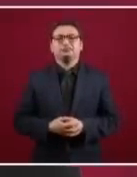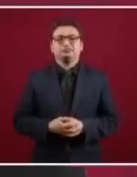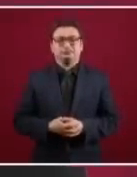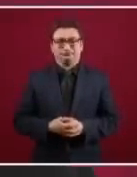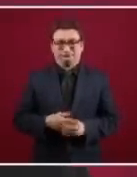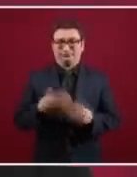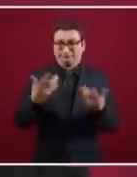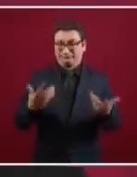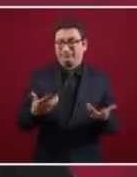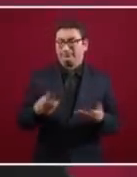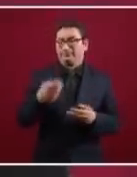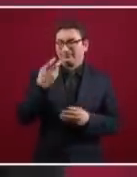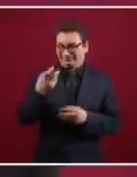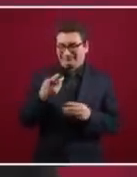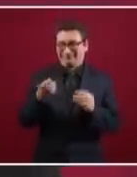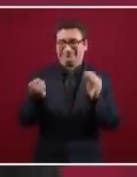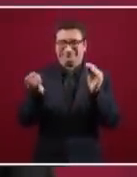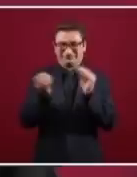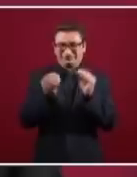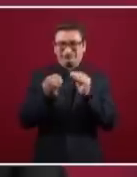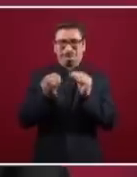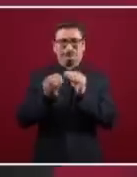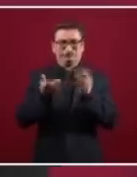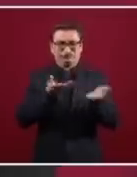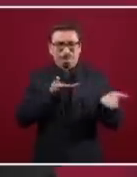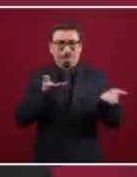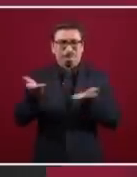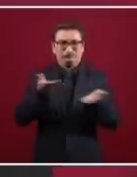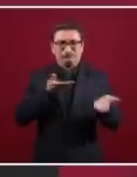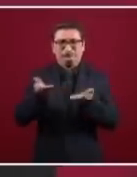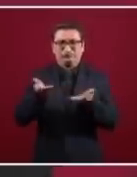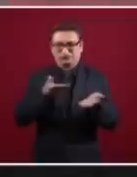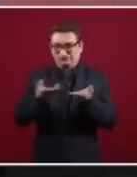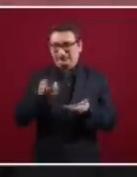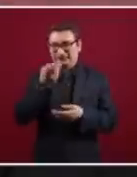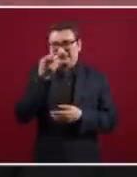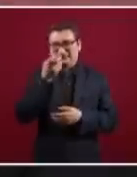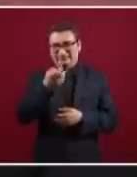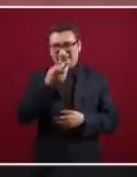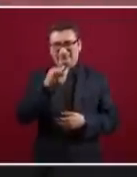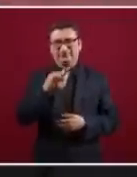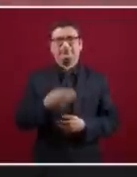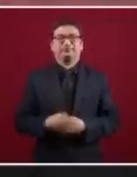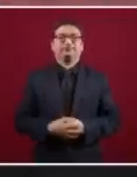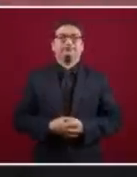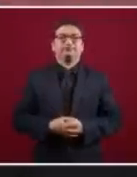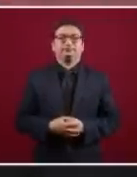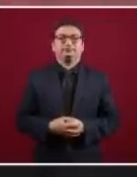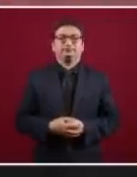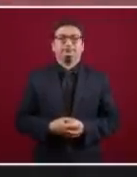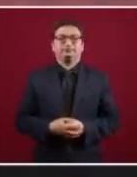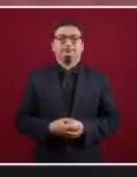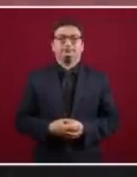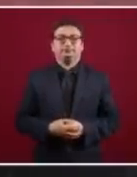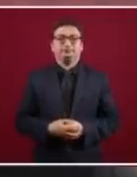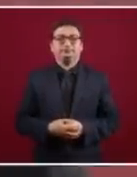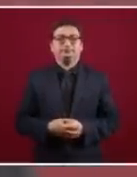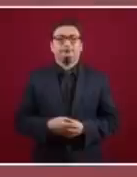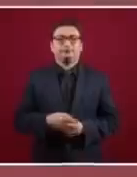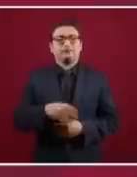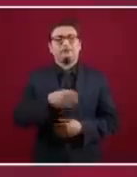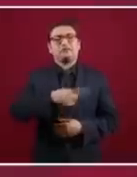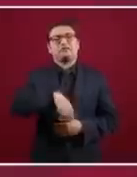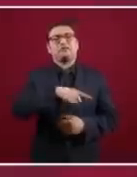entonces el debate estriba en eso que nuestros